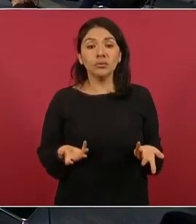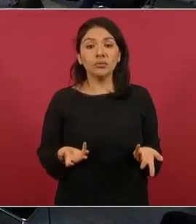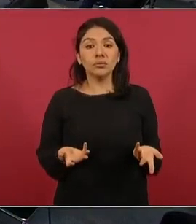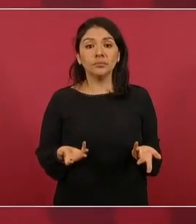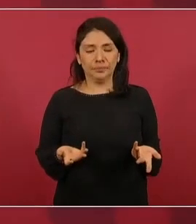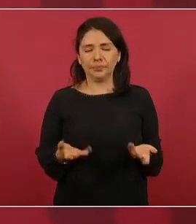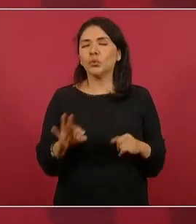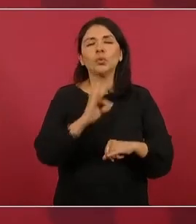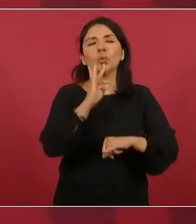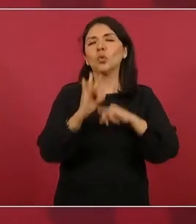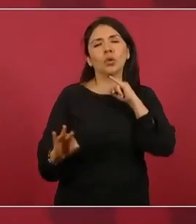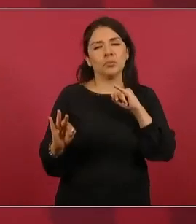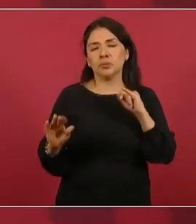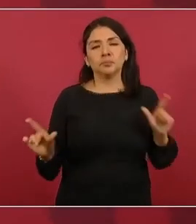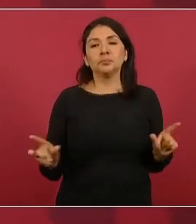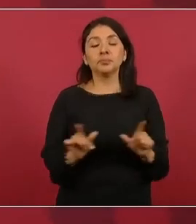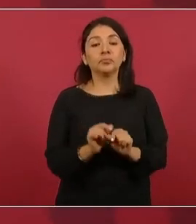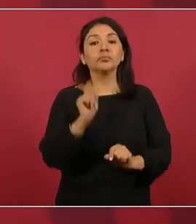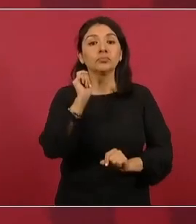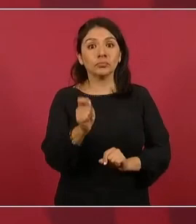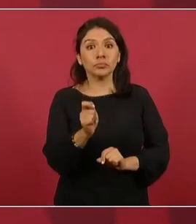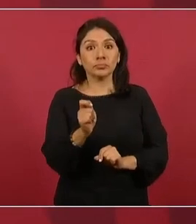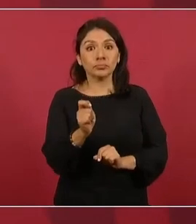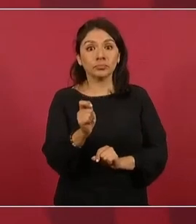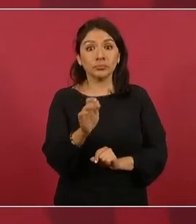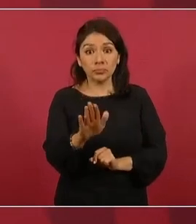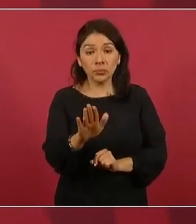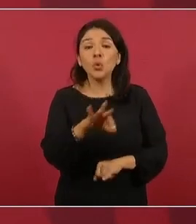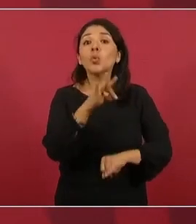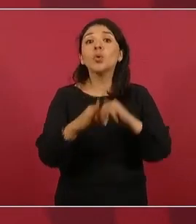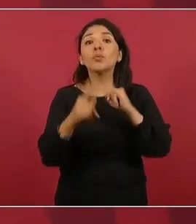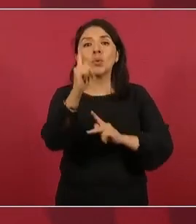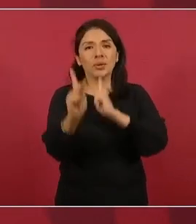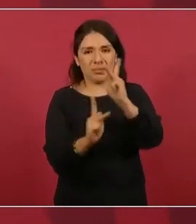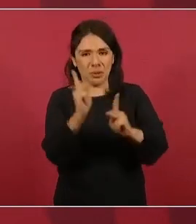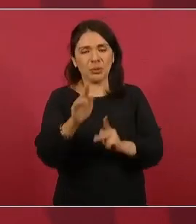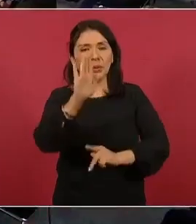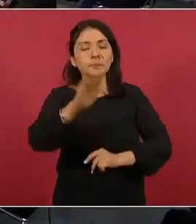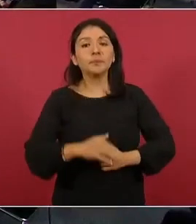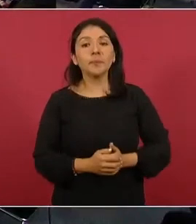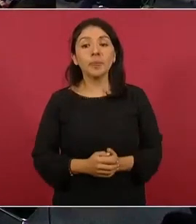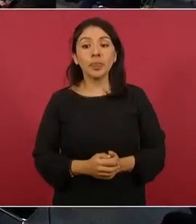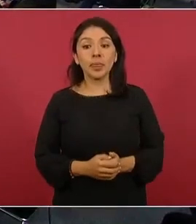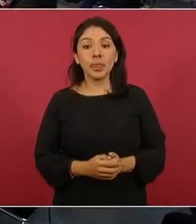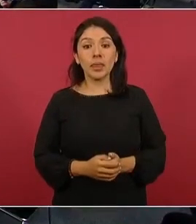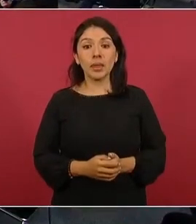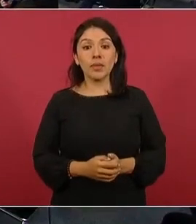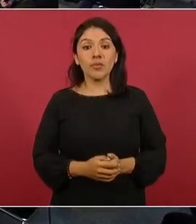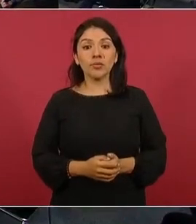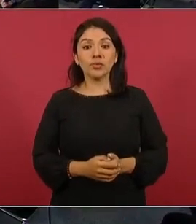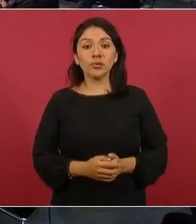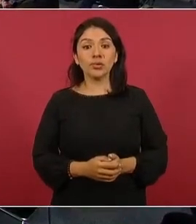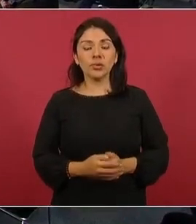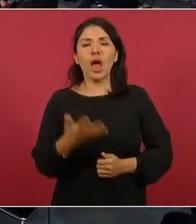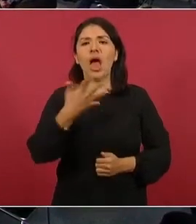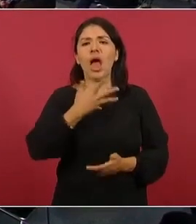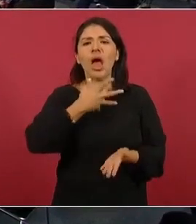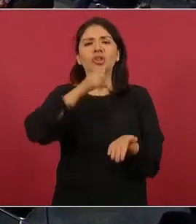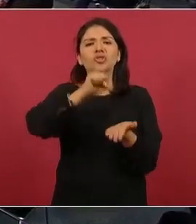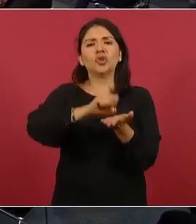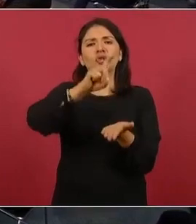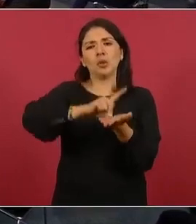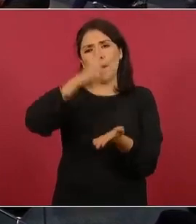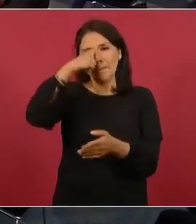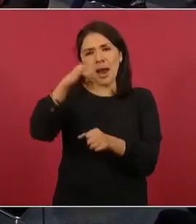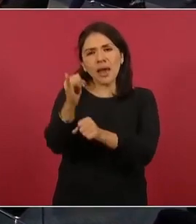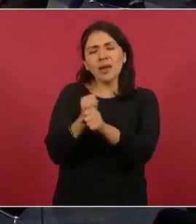Ya para terminar, ¿ya terminamos? Mi última pregunta, Sí. presidente. Hay una solicitud de investigación